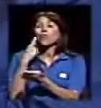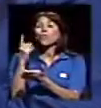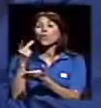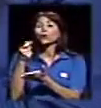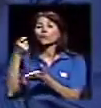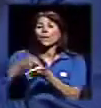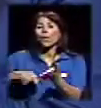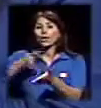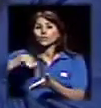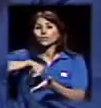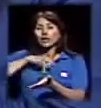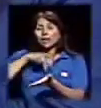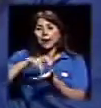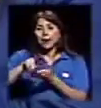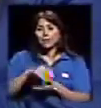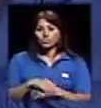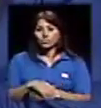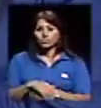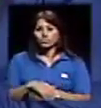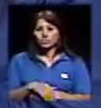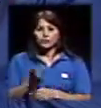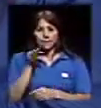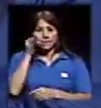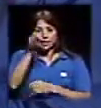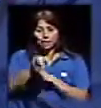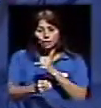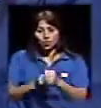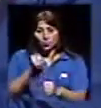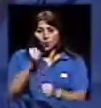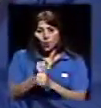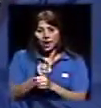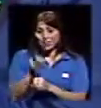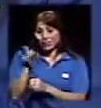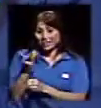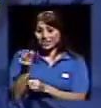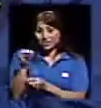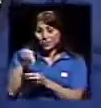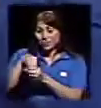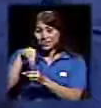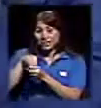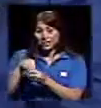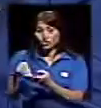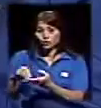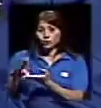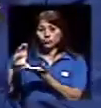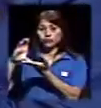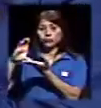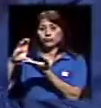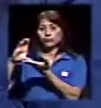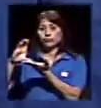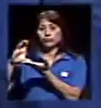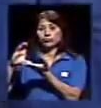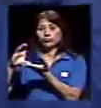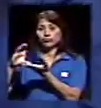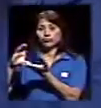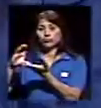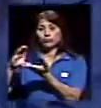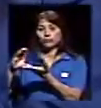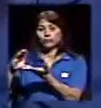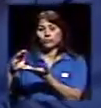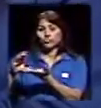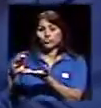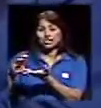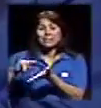pagamos. Para el próximo año, esos ingresos decrecen, es decir, son menos, es decir, vamos a